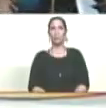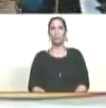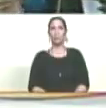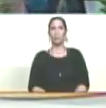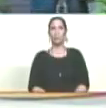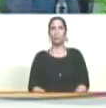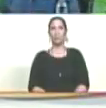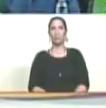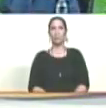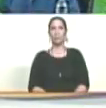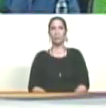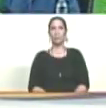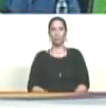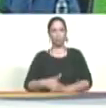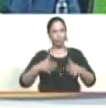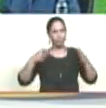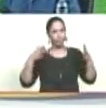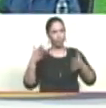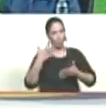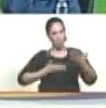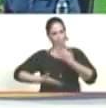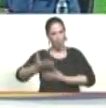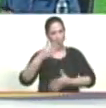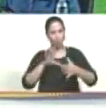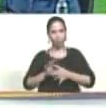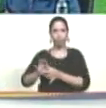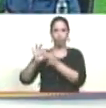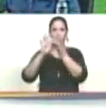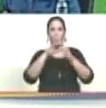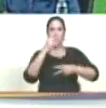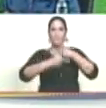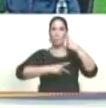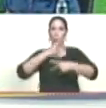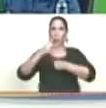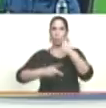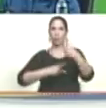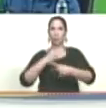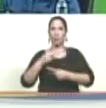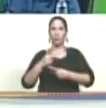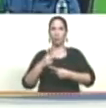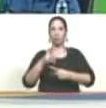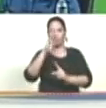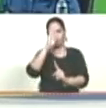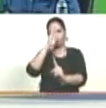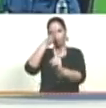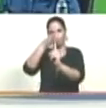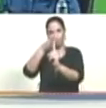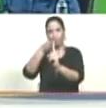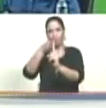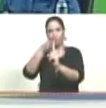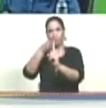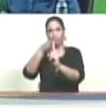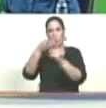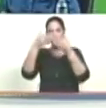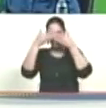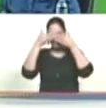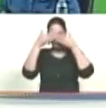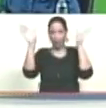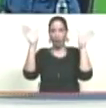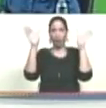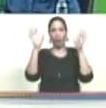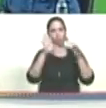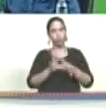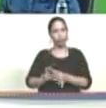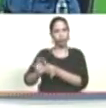Y hay que hacer una gran alianza productiva. Tengamos esa visión, una gran alianza productiva